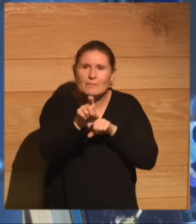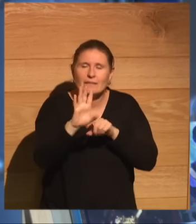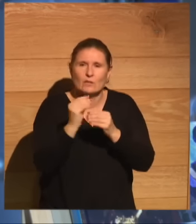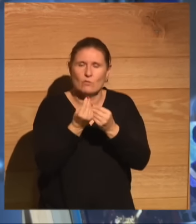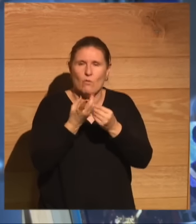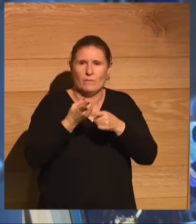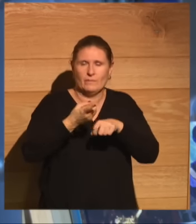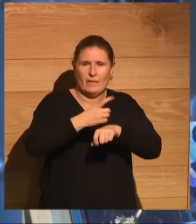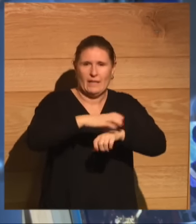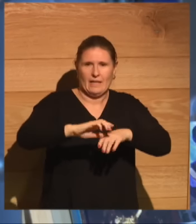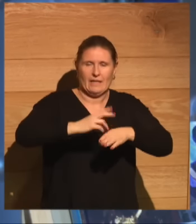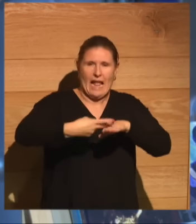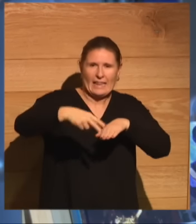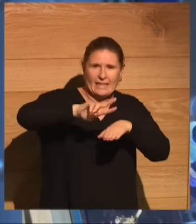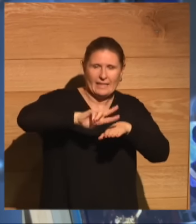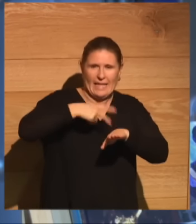rayados